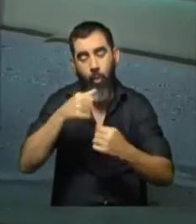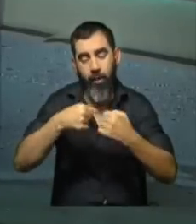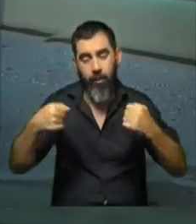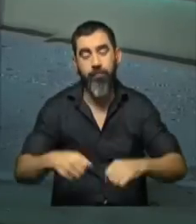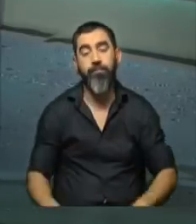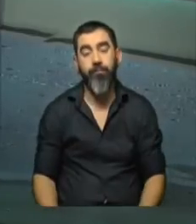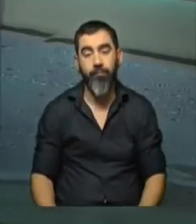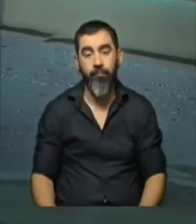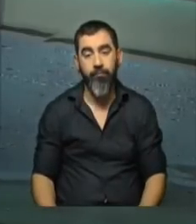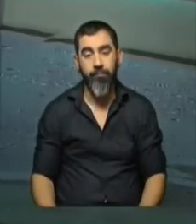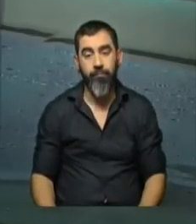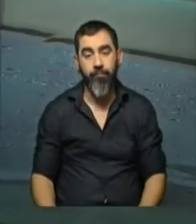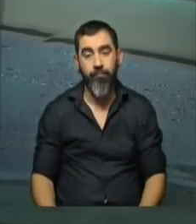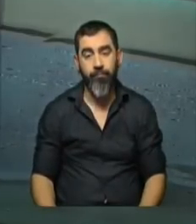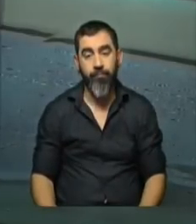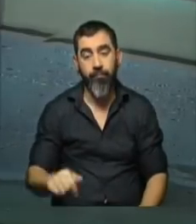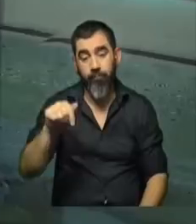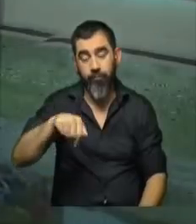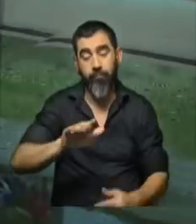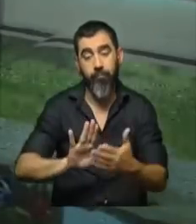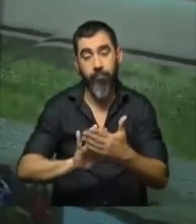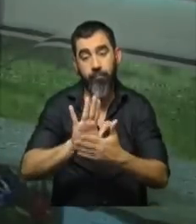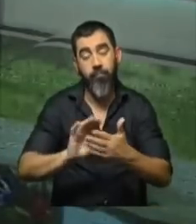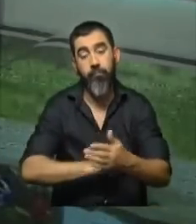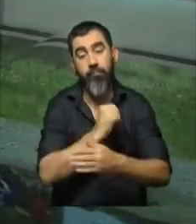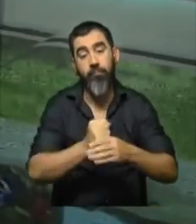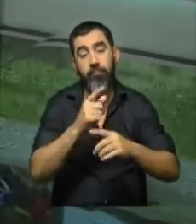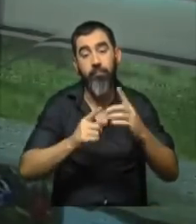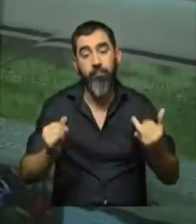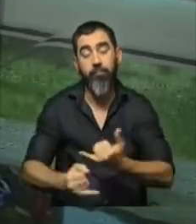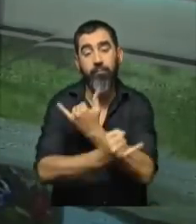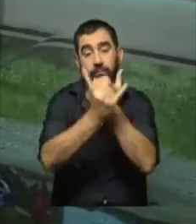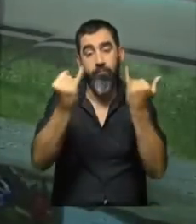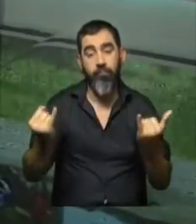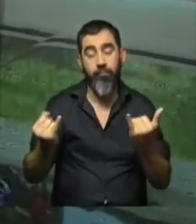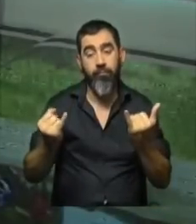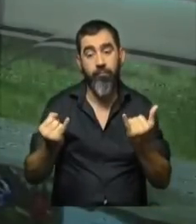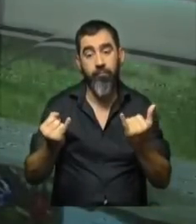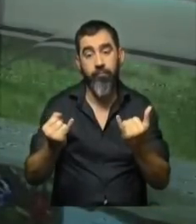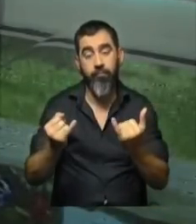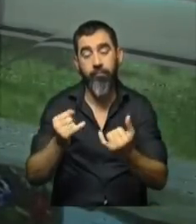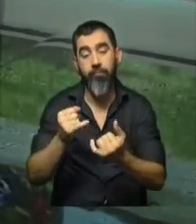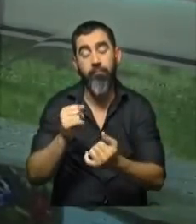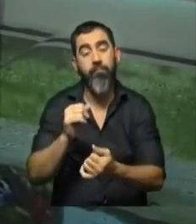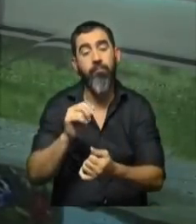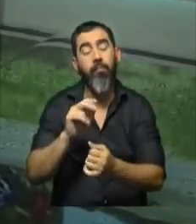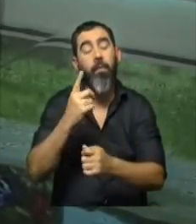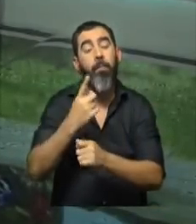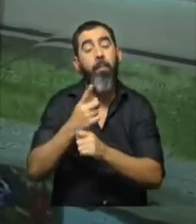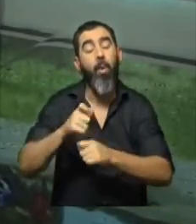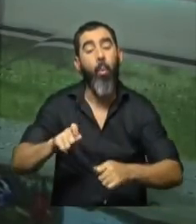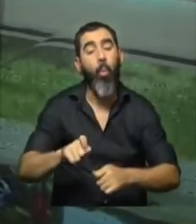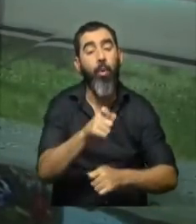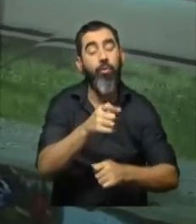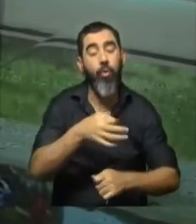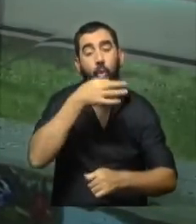tema. También, durante toda esta mañana y hasta el mediodía vamos a estar haciendo una cobertura especial del primer juicio oral